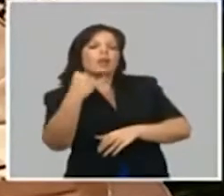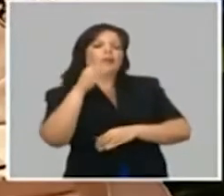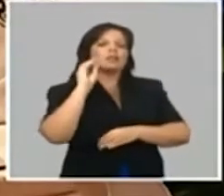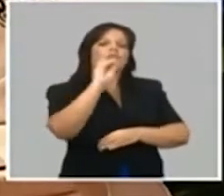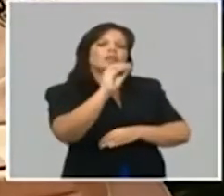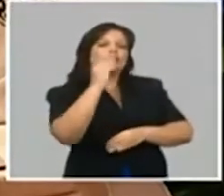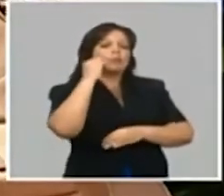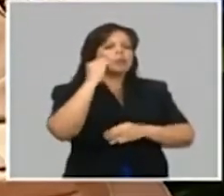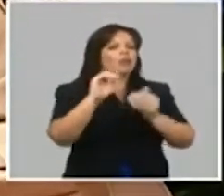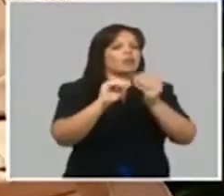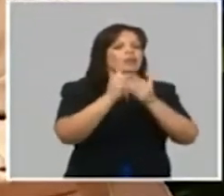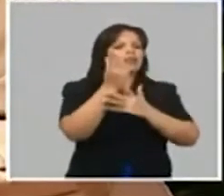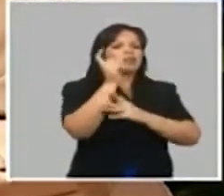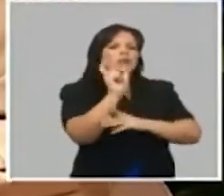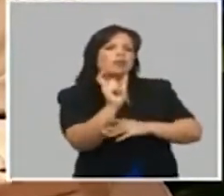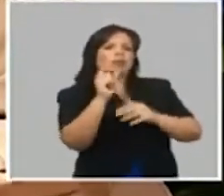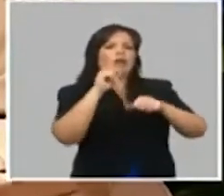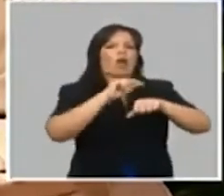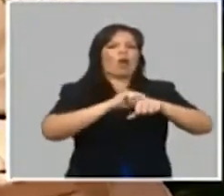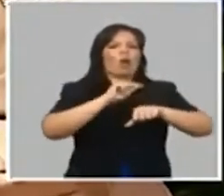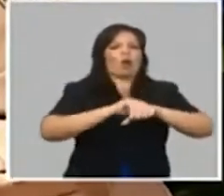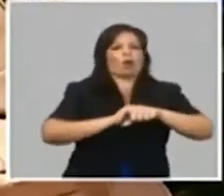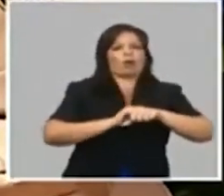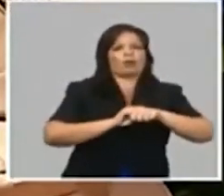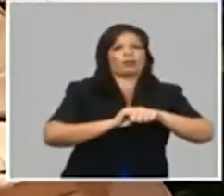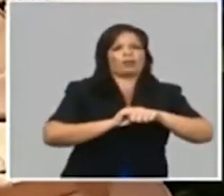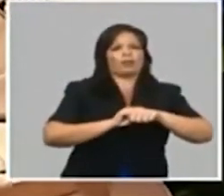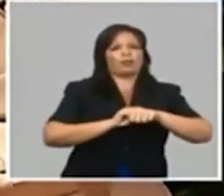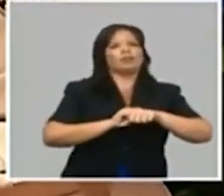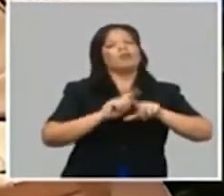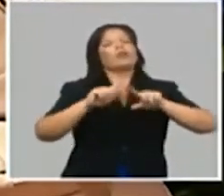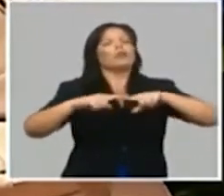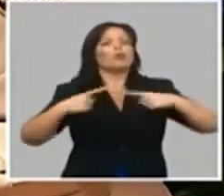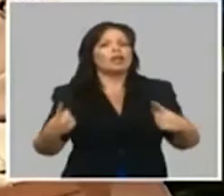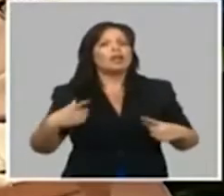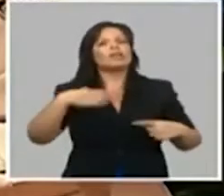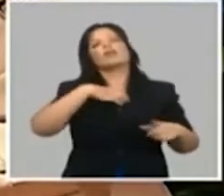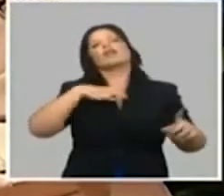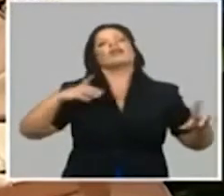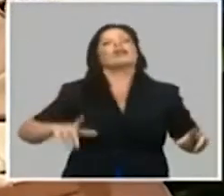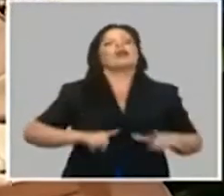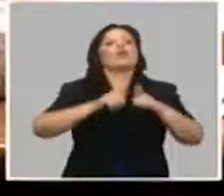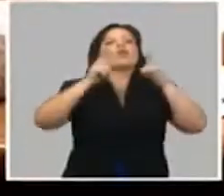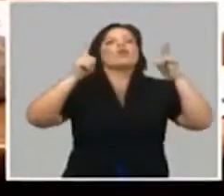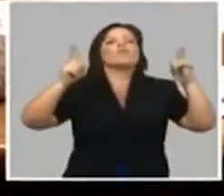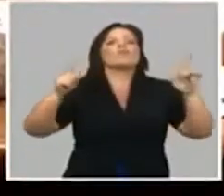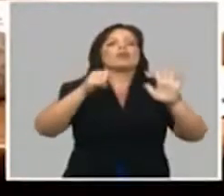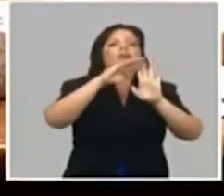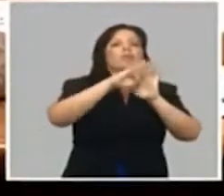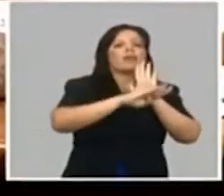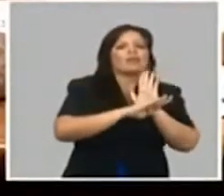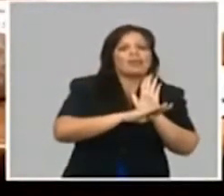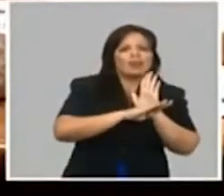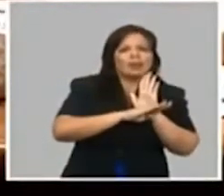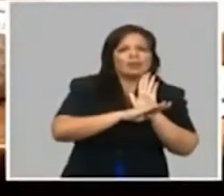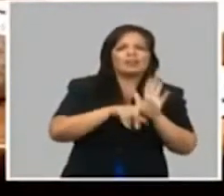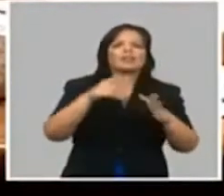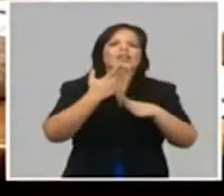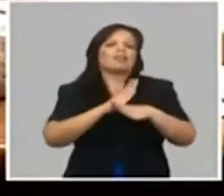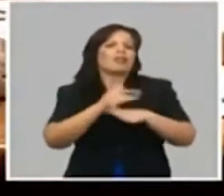qué? Porque también hay que cumplir un protocolo de salud, ¿no?, para evitar aglomeraciones.